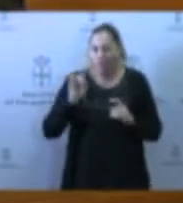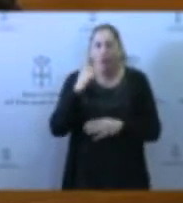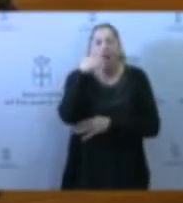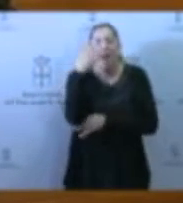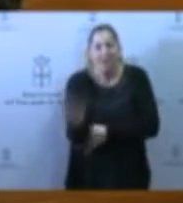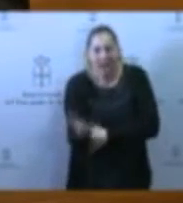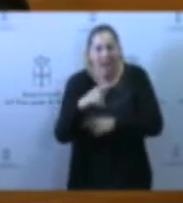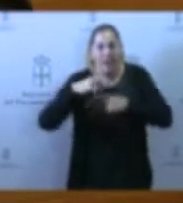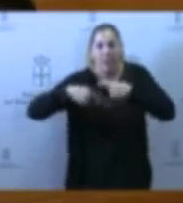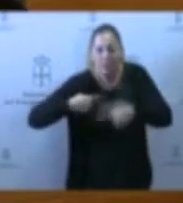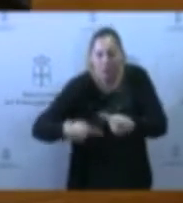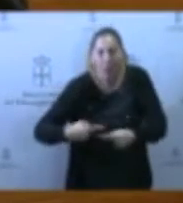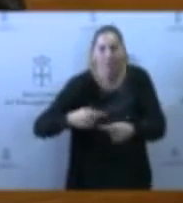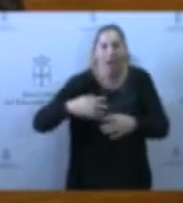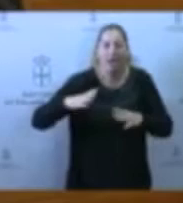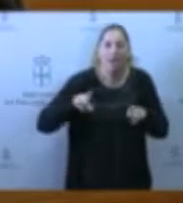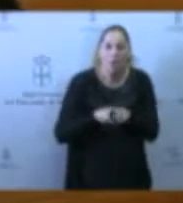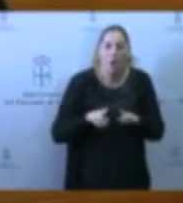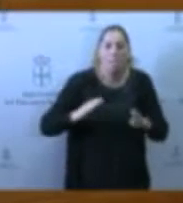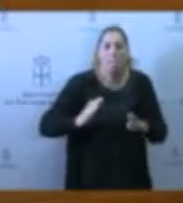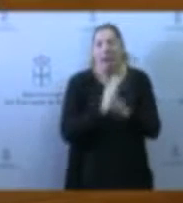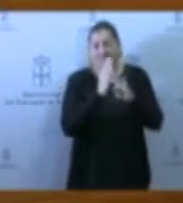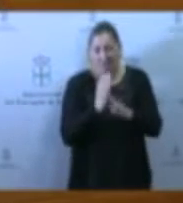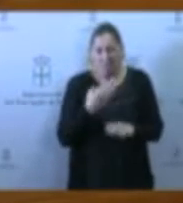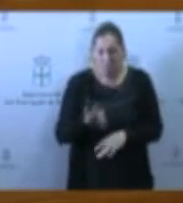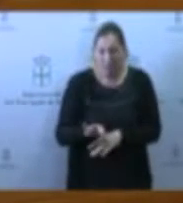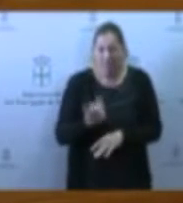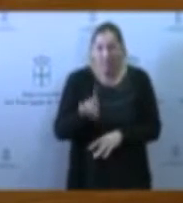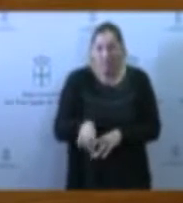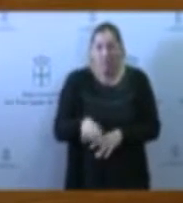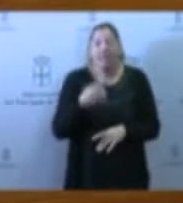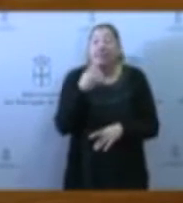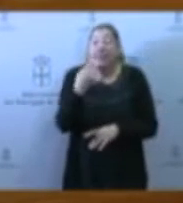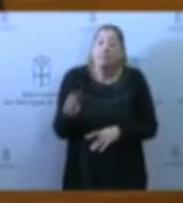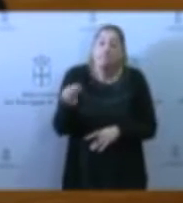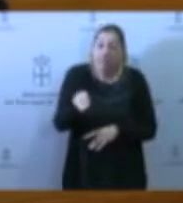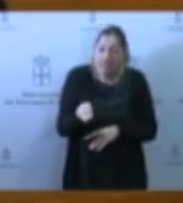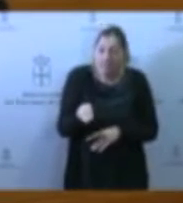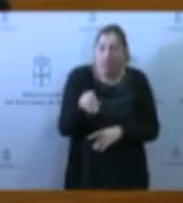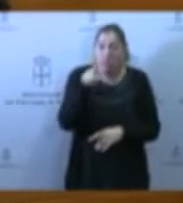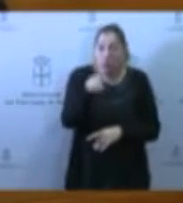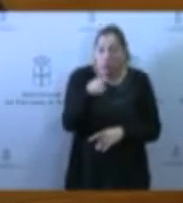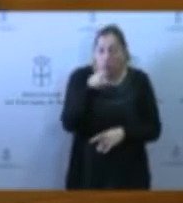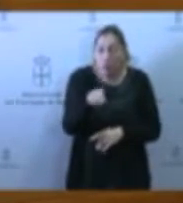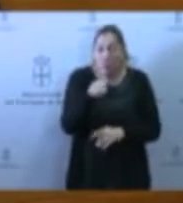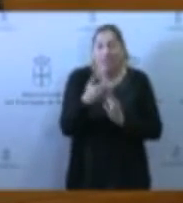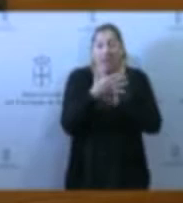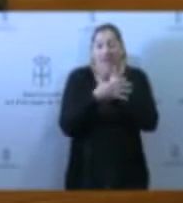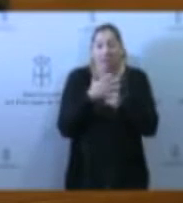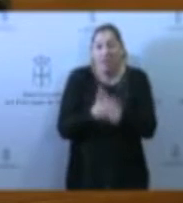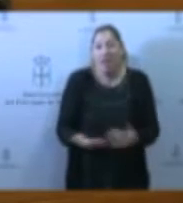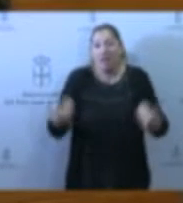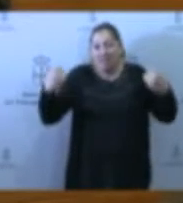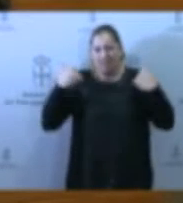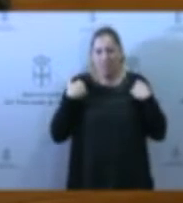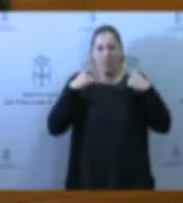obstruyen y sobre las torres eléctricas, etcétera, etcétera. Le diré más. Mire, usted ha cargado exactamente sobre las eléctricas el centro